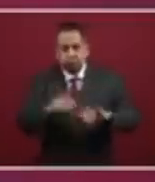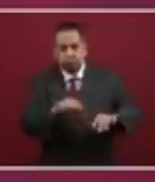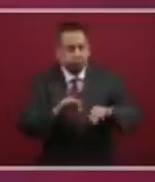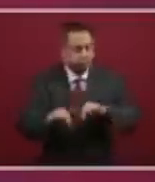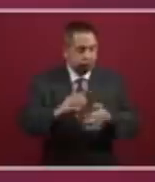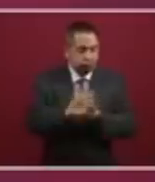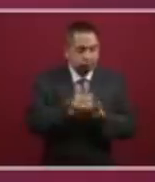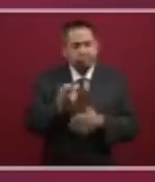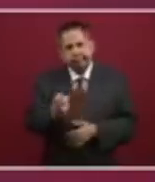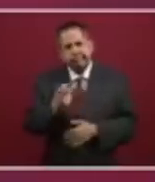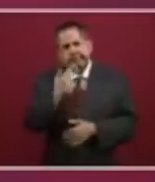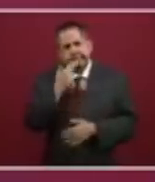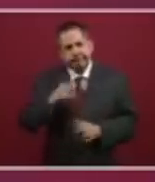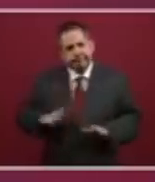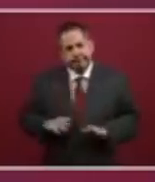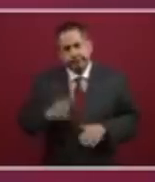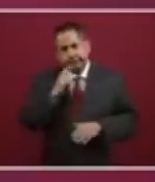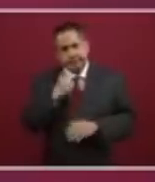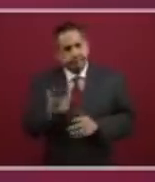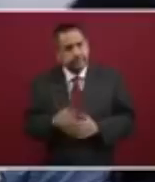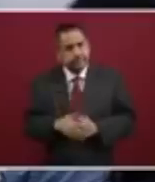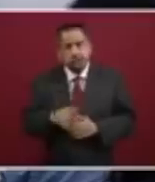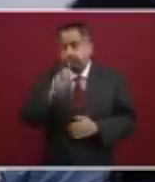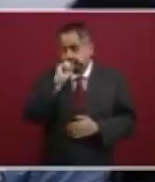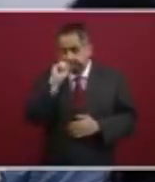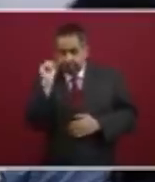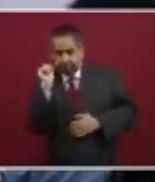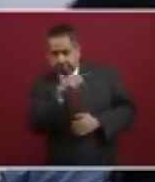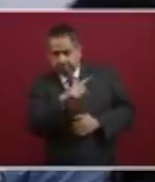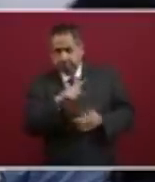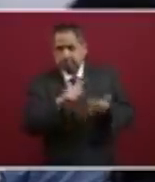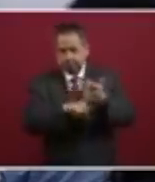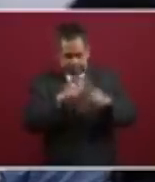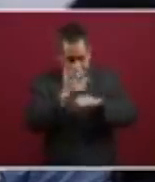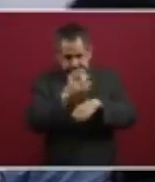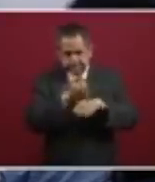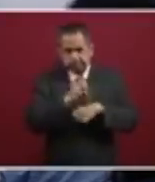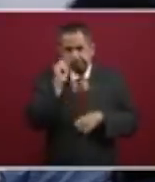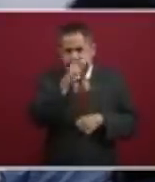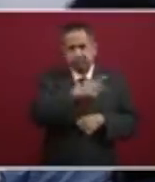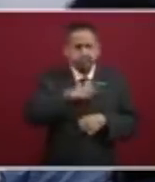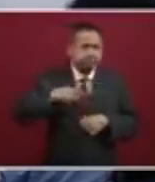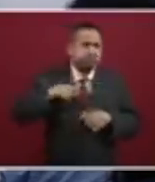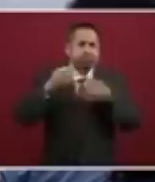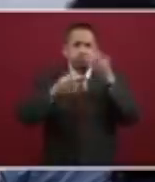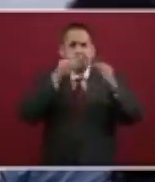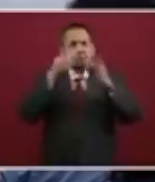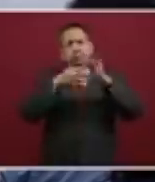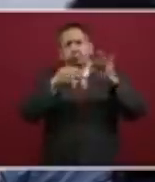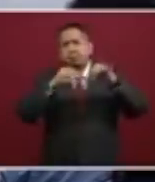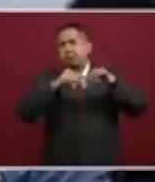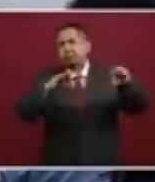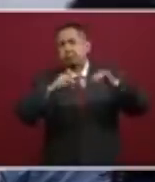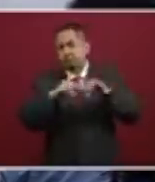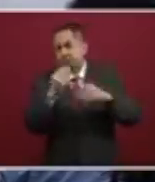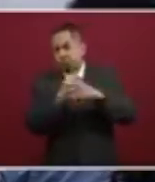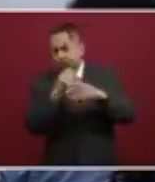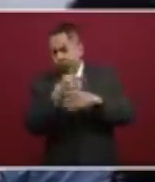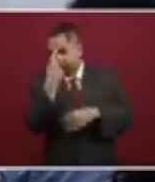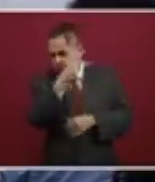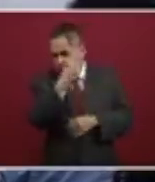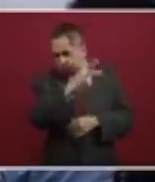y que también Estados Unidos lleven a cabo una campaña